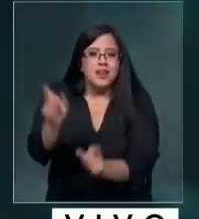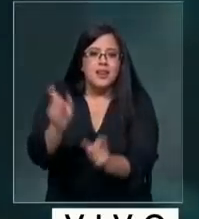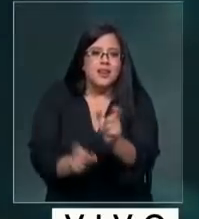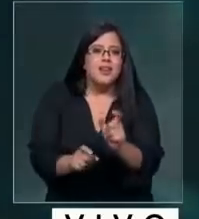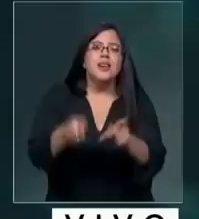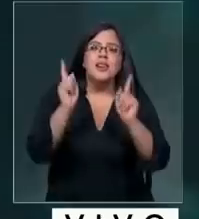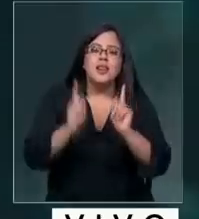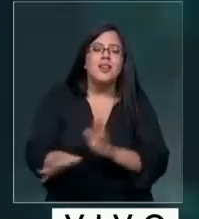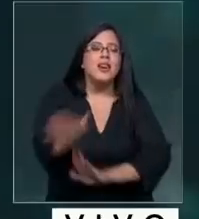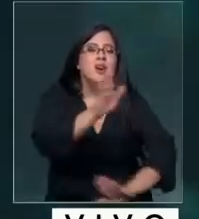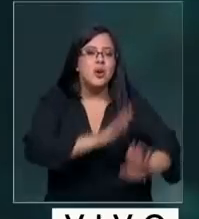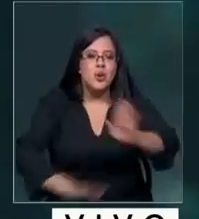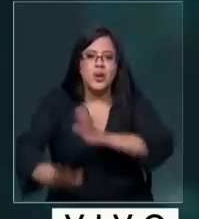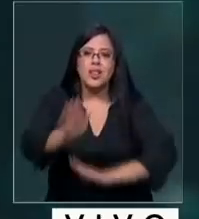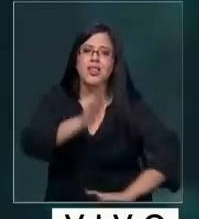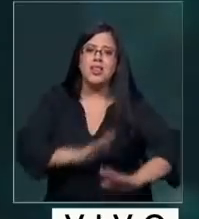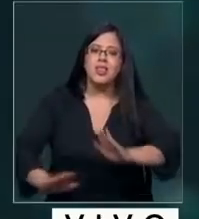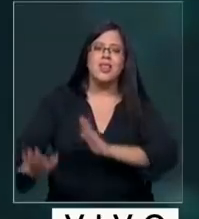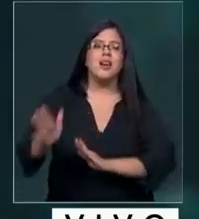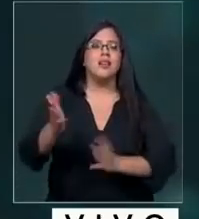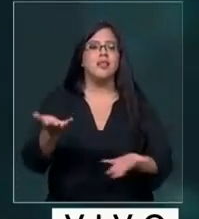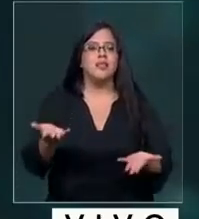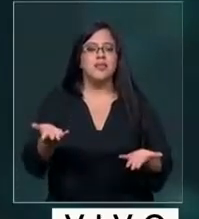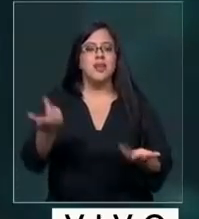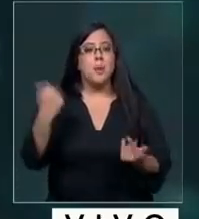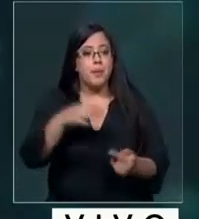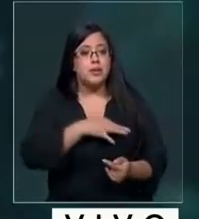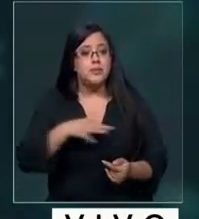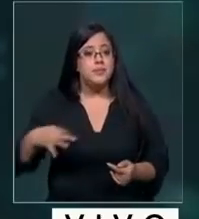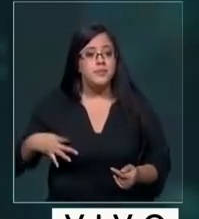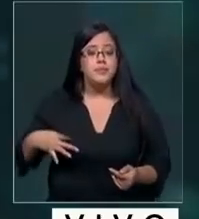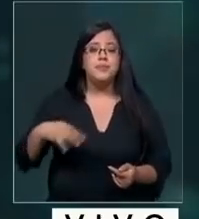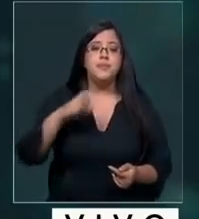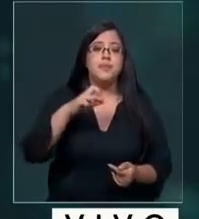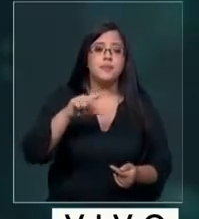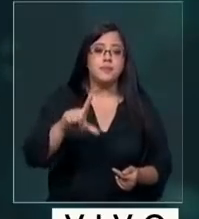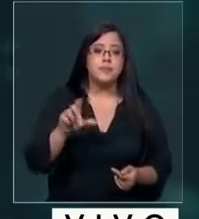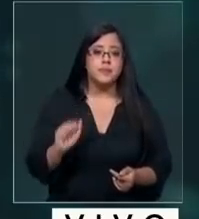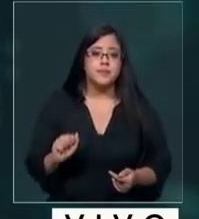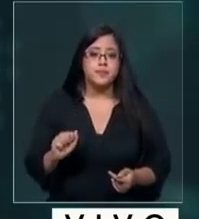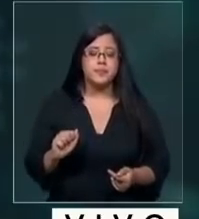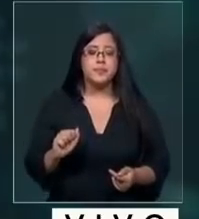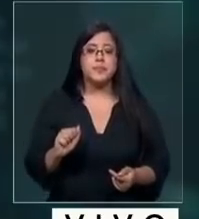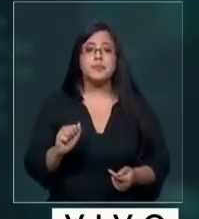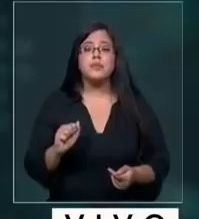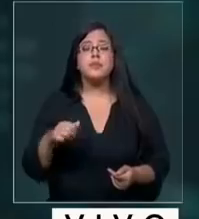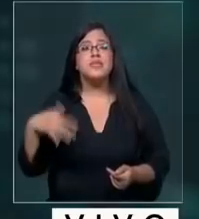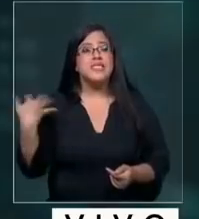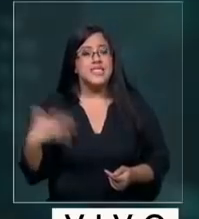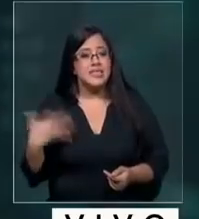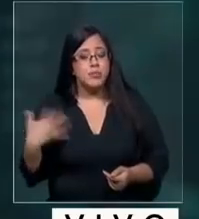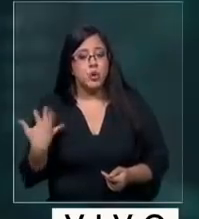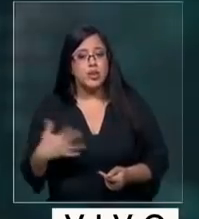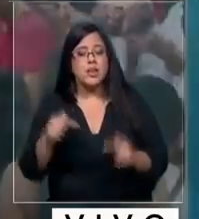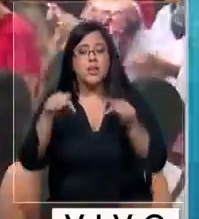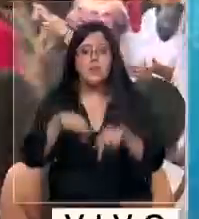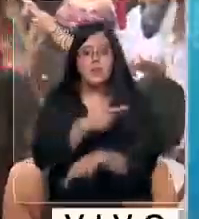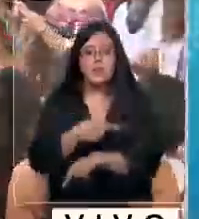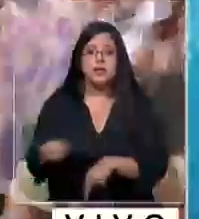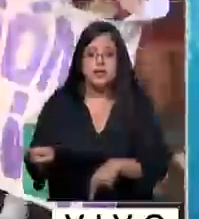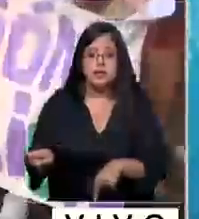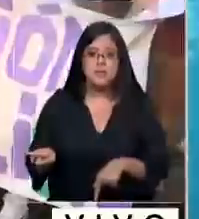y respecto a la ministra aplauso justamente un hito importante de esta semana